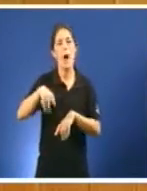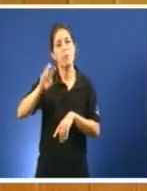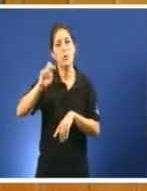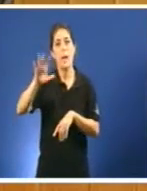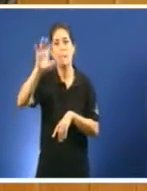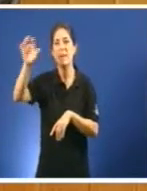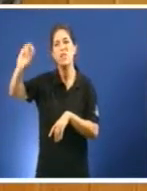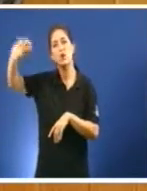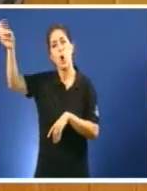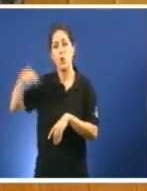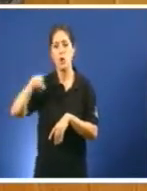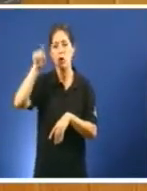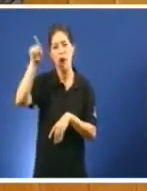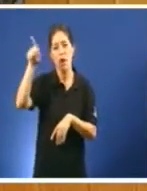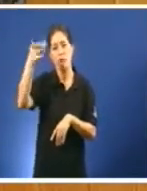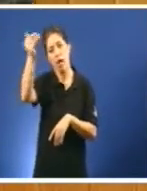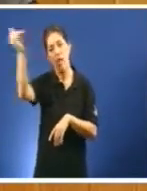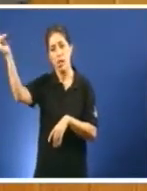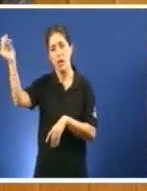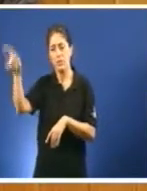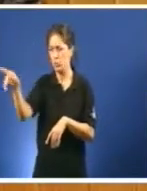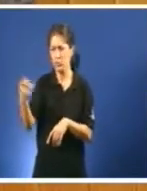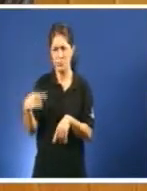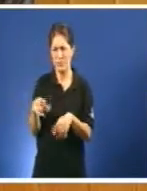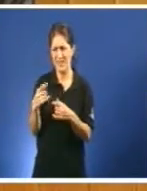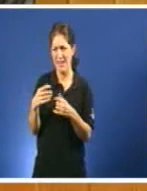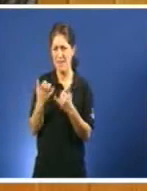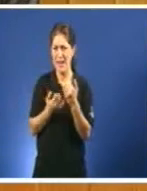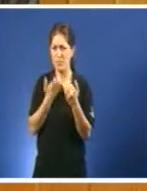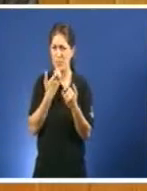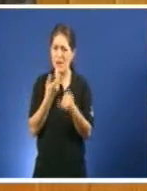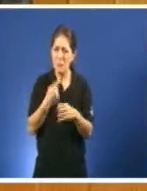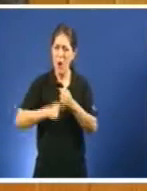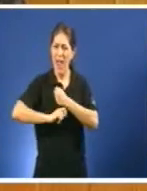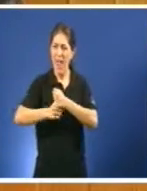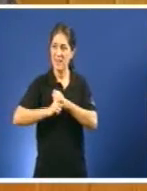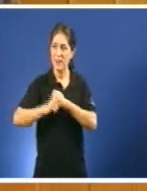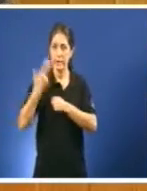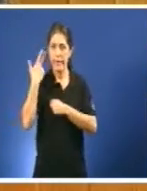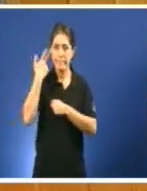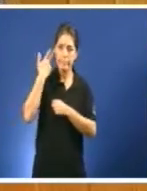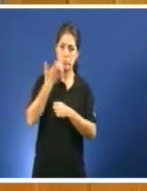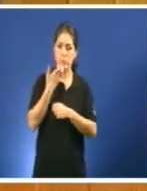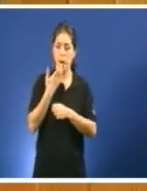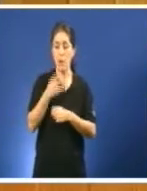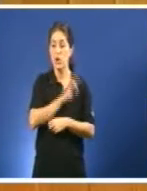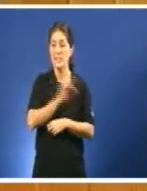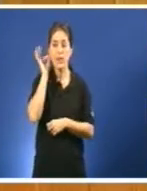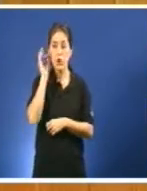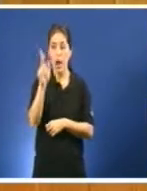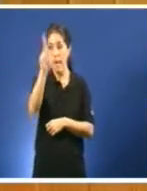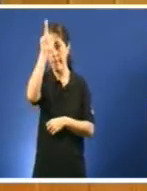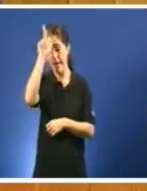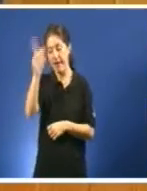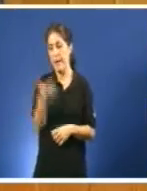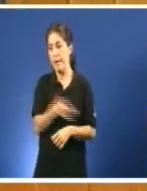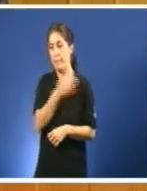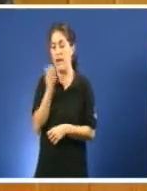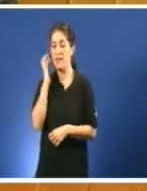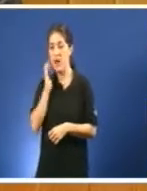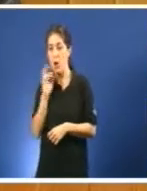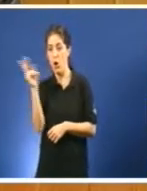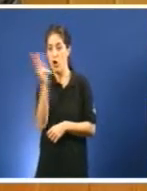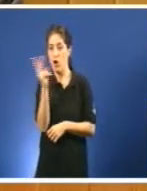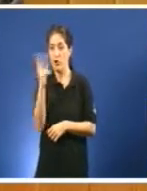vostedes aceitaron a estrategia suicida para Galiza imposta pola señora Merkel e o señor Rajoy. E